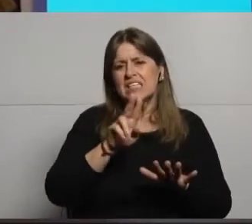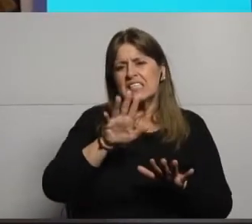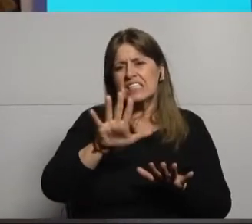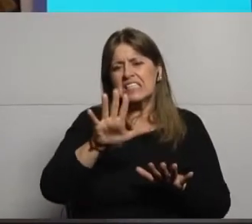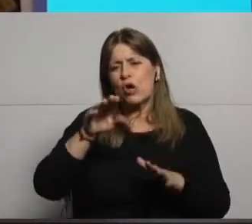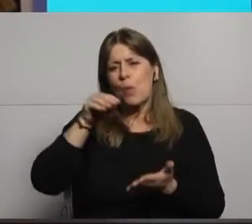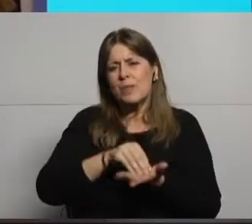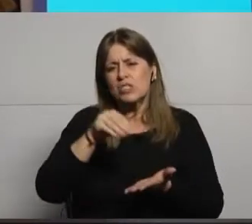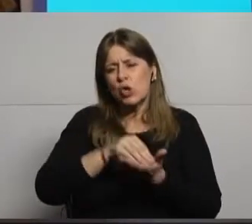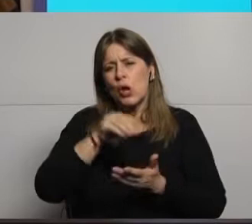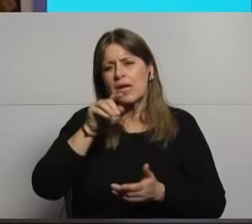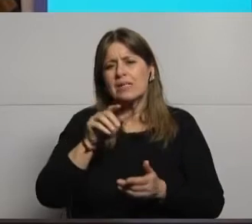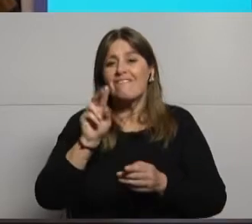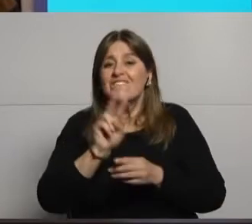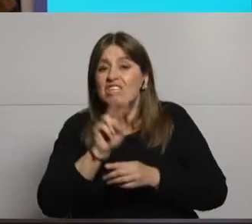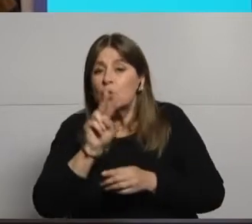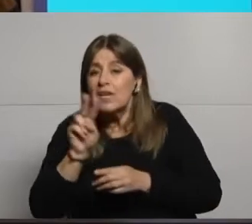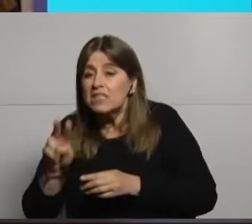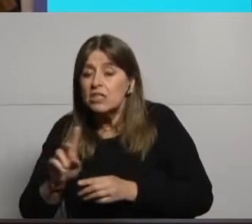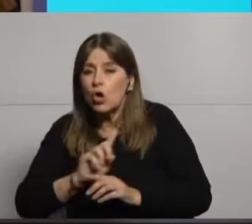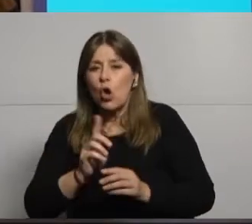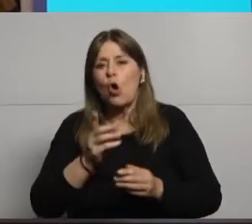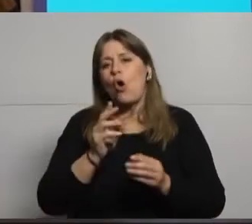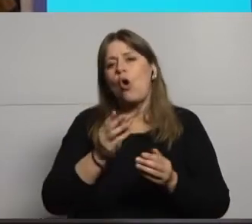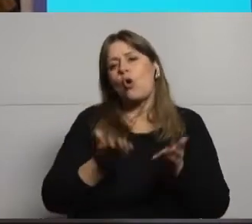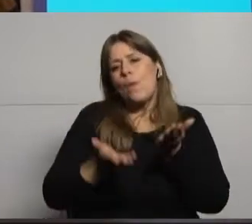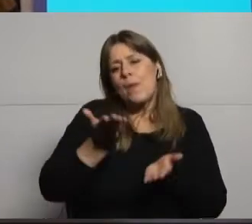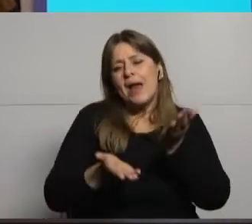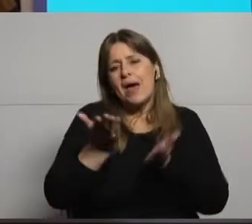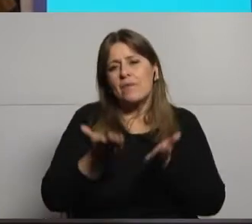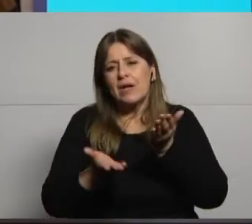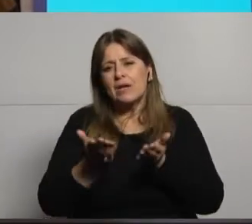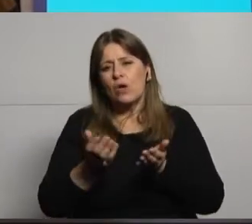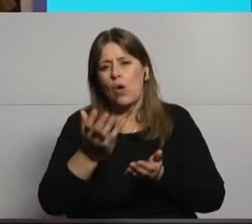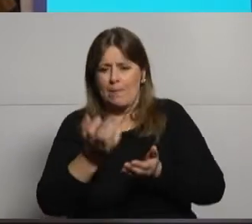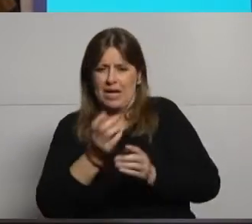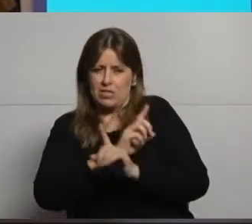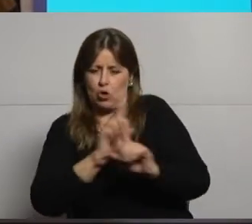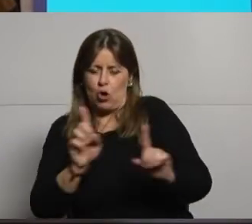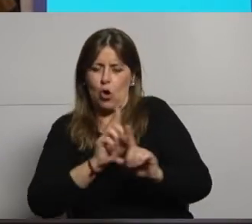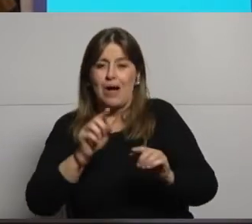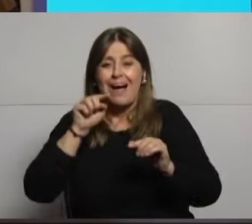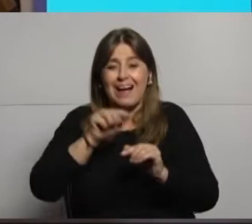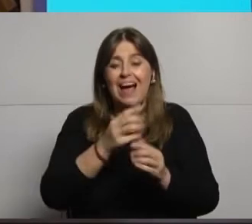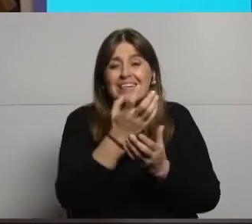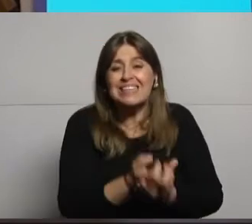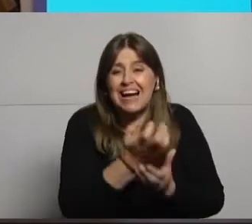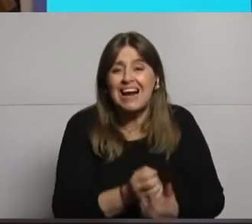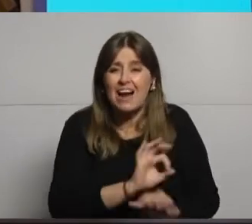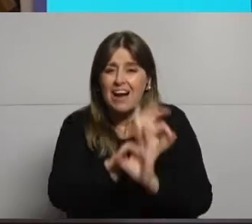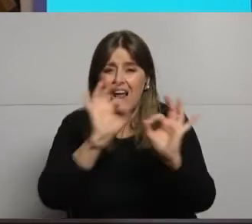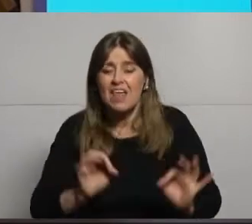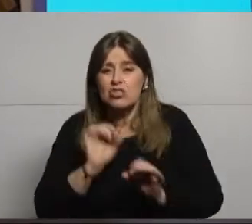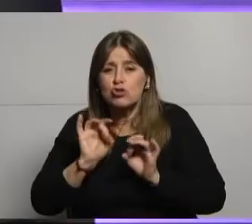25 millones. Son visualizaciones, ¿no? No es comparable con lo de la aplicación porque aquí no hay que descargar nada,